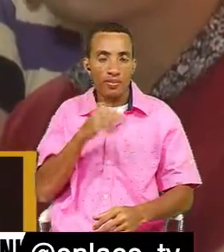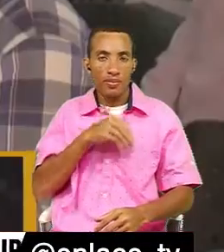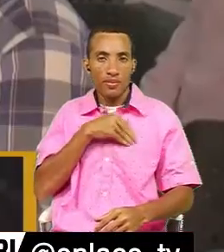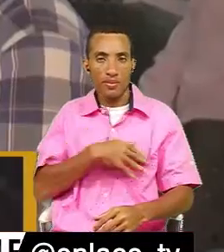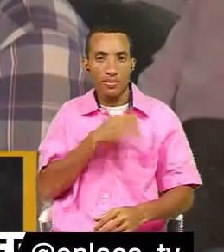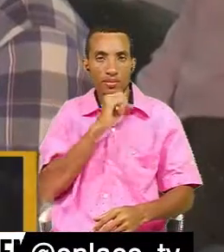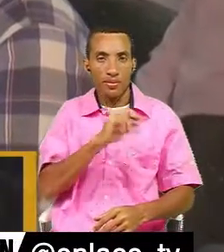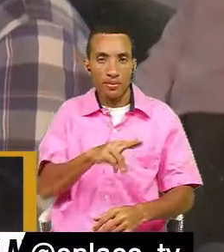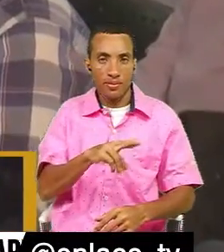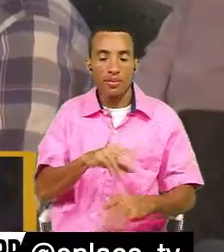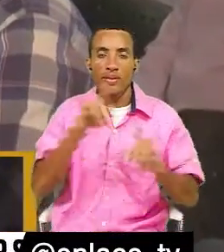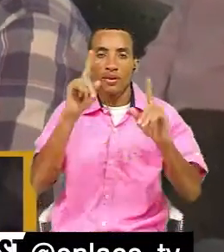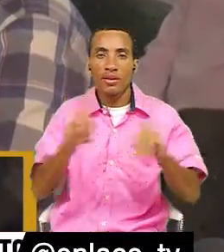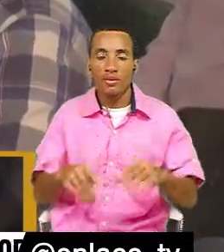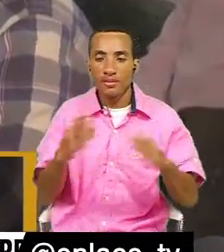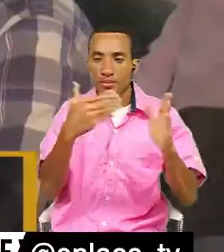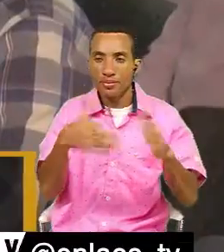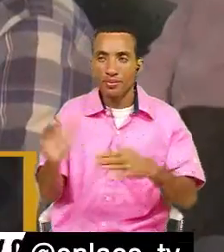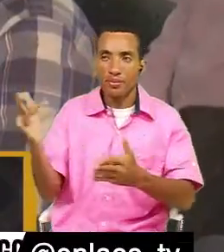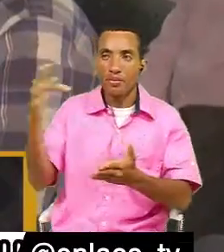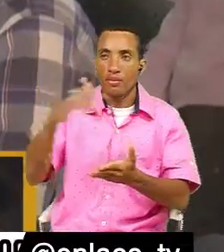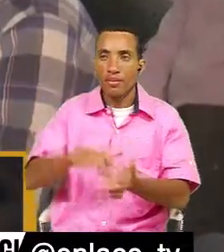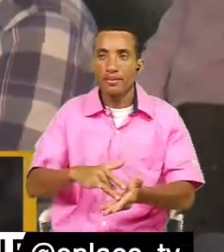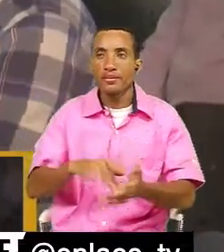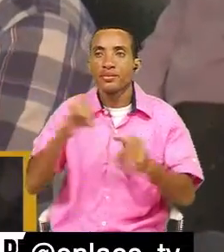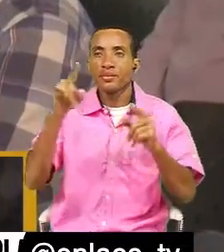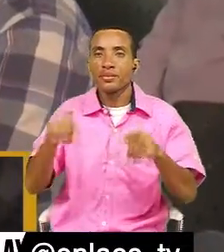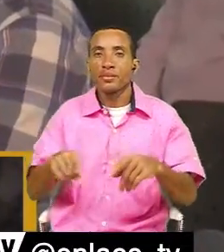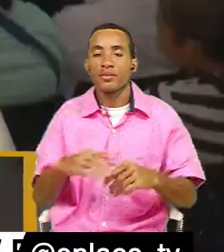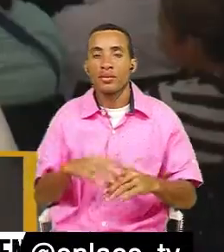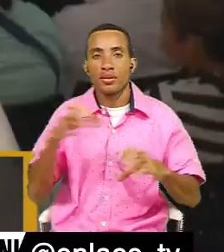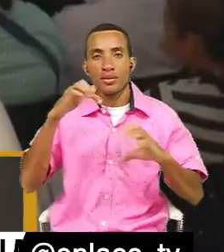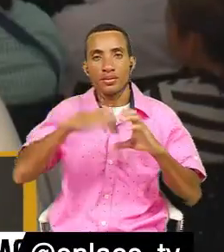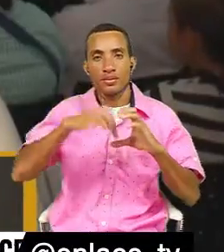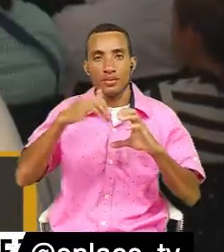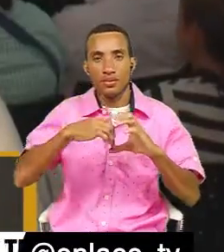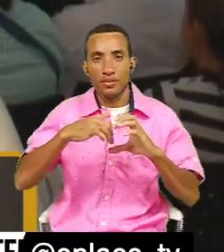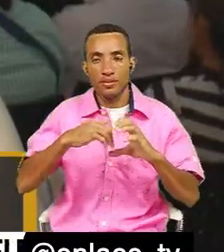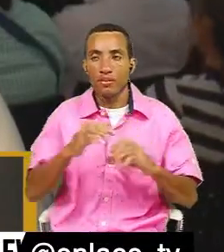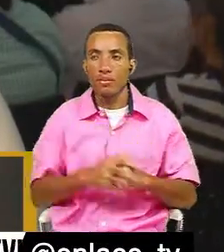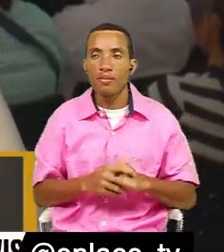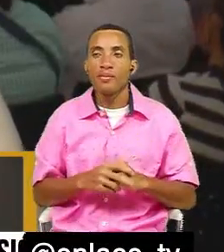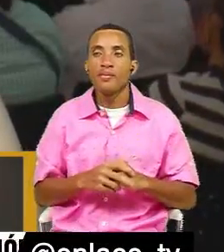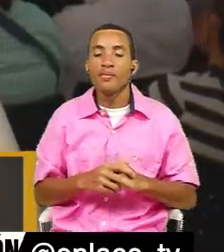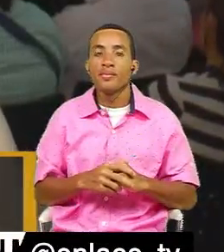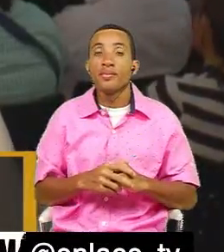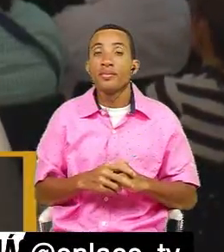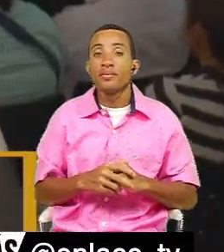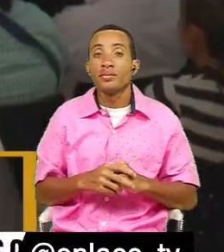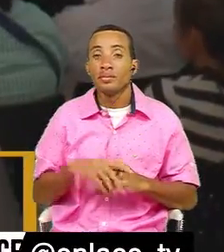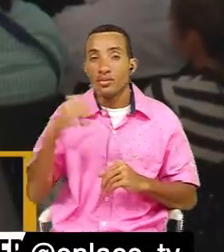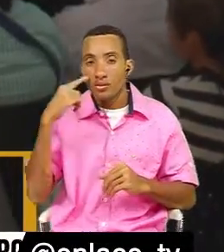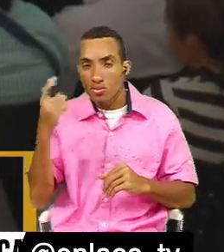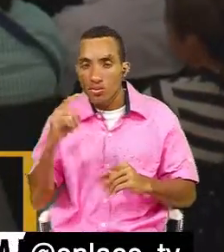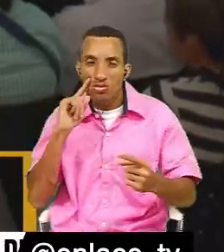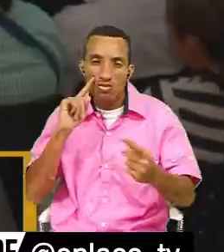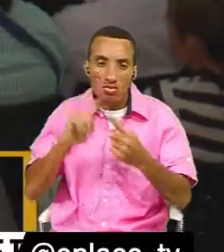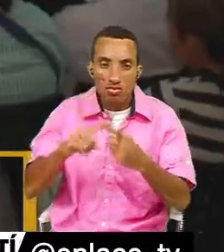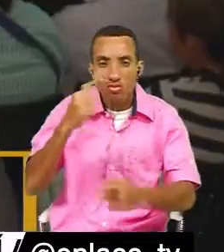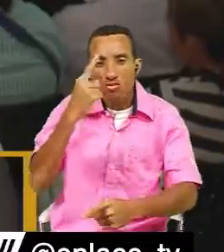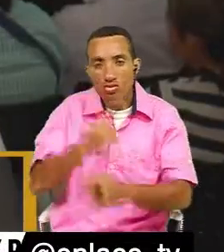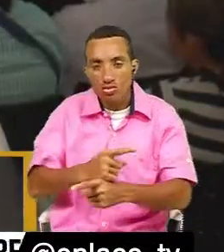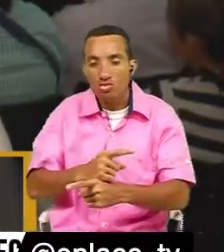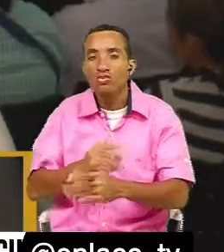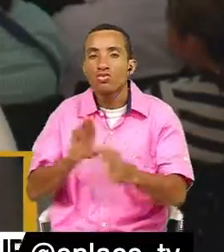ciclo de capacitación que se realizó en el auditorio del Centro Popular Comercial. Lo que se busca es la eficiencia, la eficacia y la